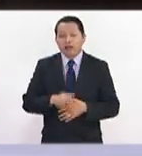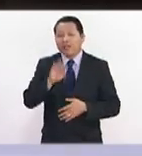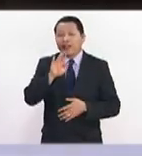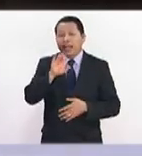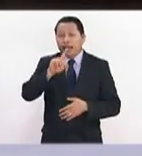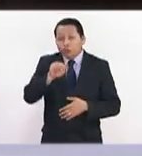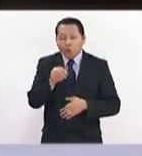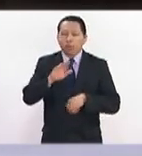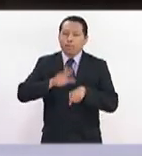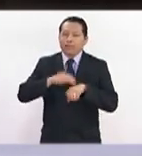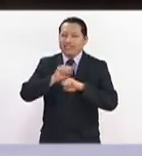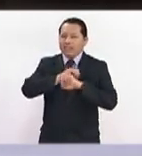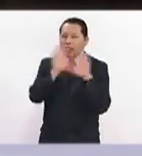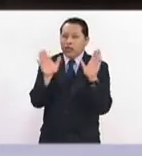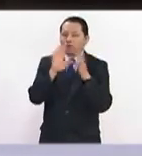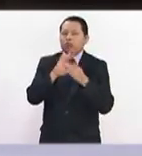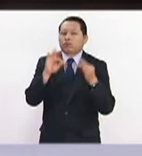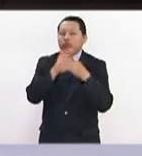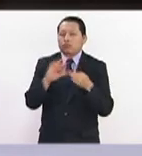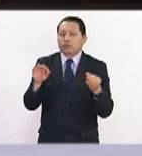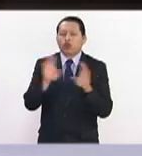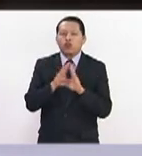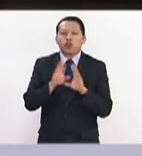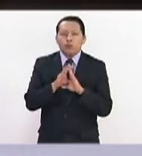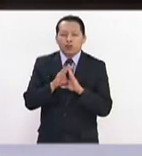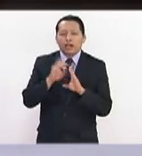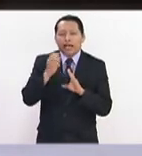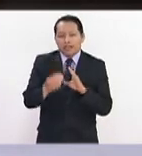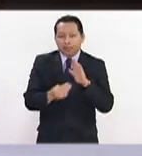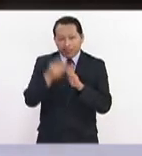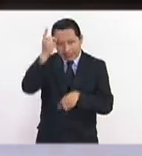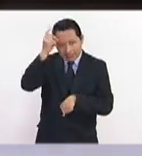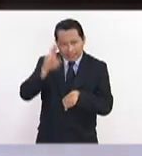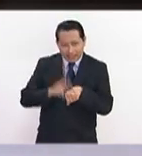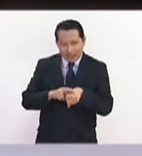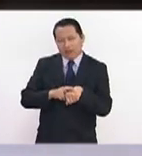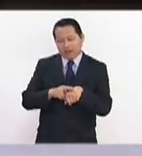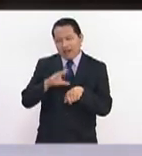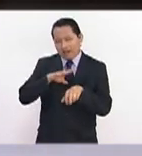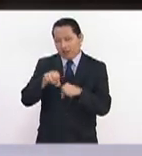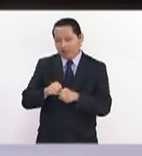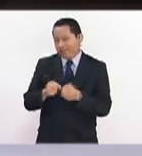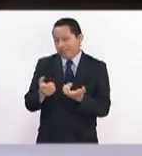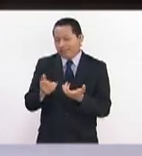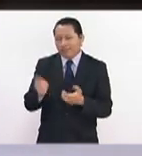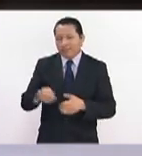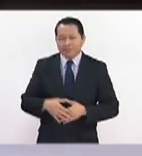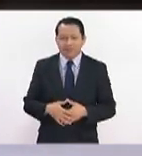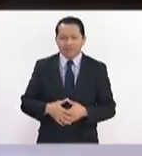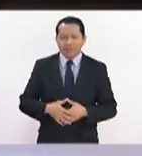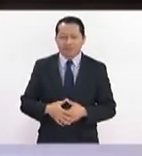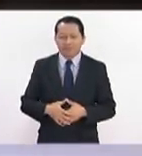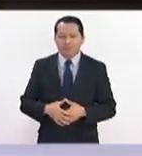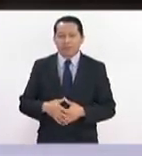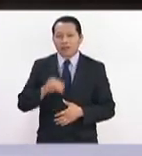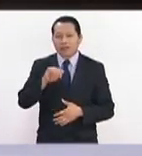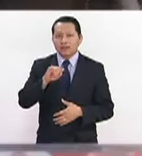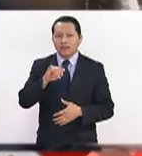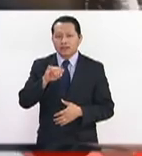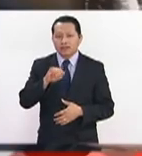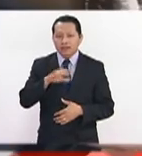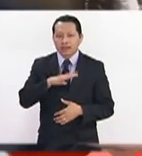para asumir de plano esta mesa directiva, antes que otra cosa. Bueno, por